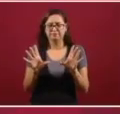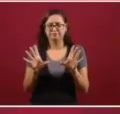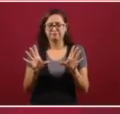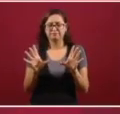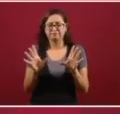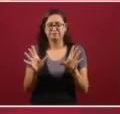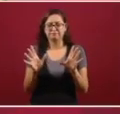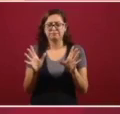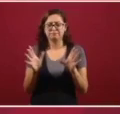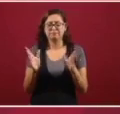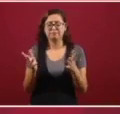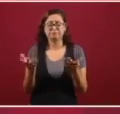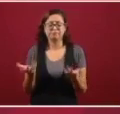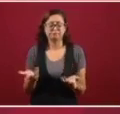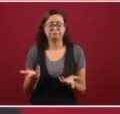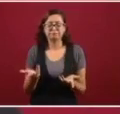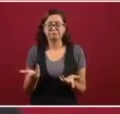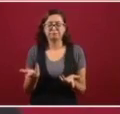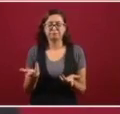la información